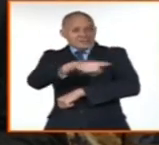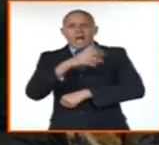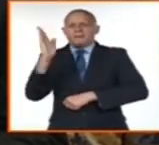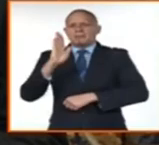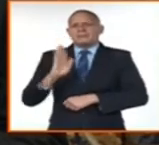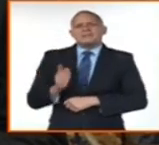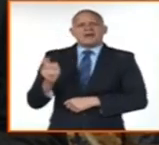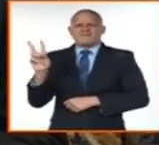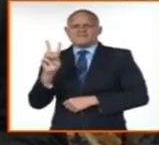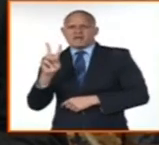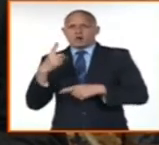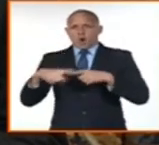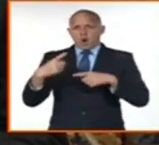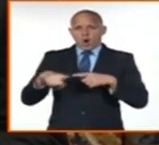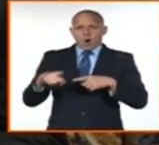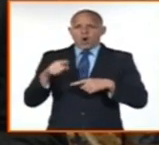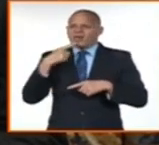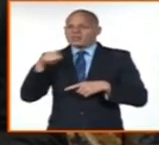en Brasil.